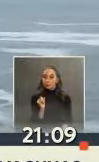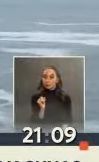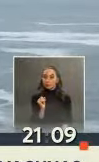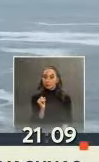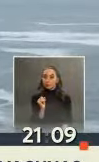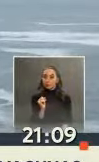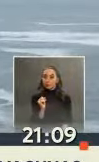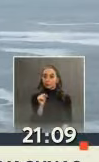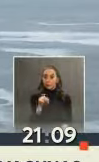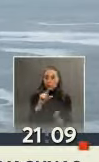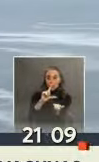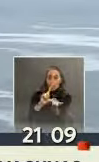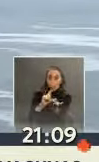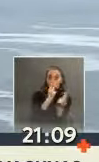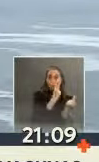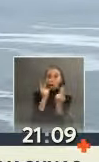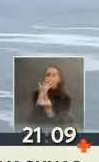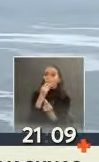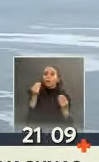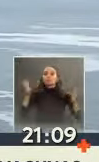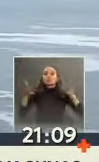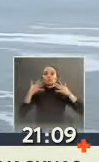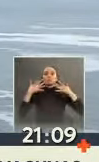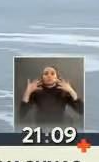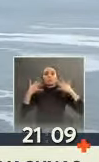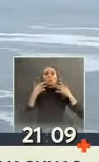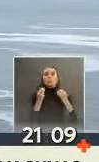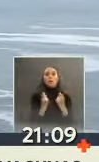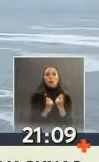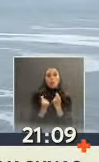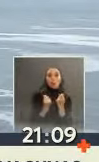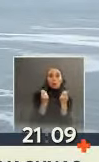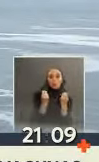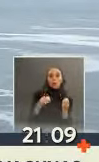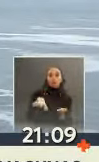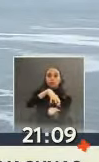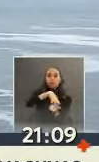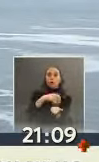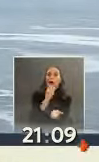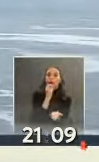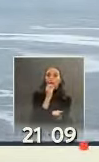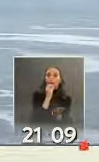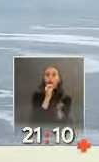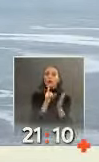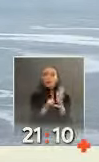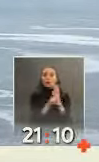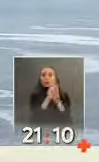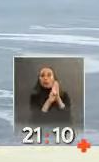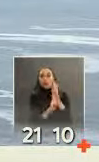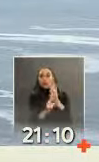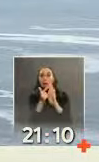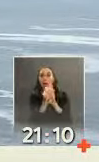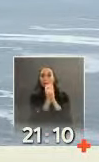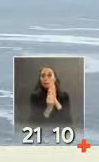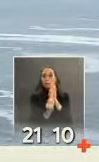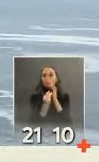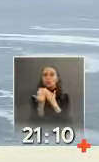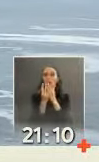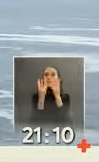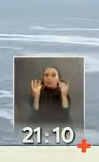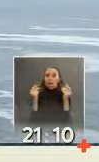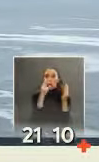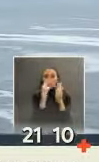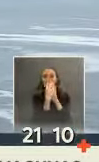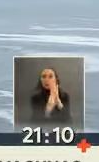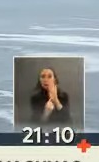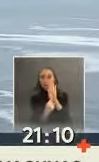Sí, este lugar es bonito, muy fresco. También el ambiente económico es bueno y también las regulaciones, las políticas, es muy transparente aquí. Eso